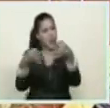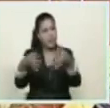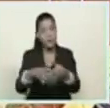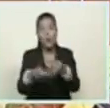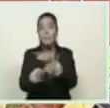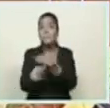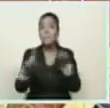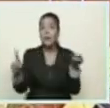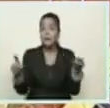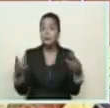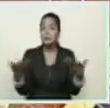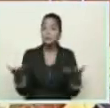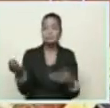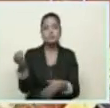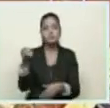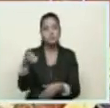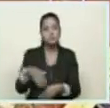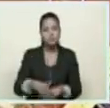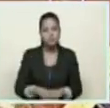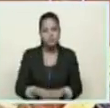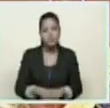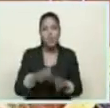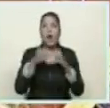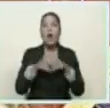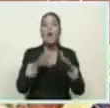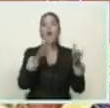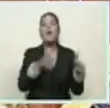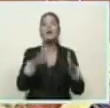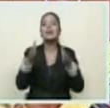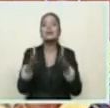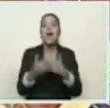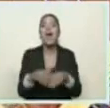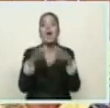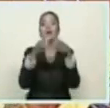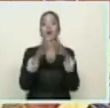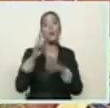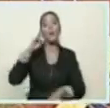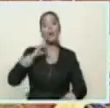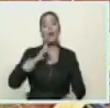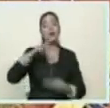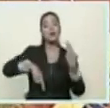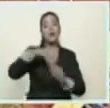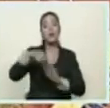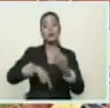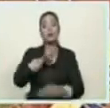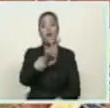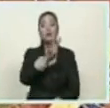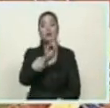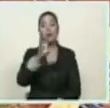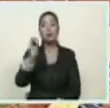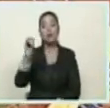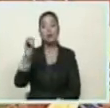pero además íbamos organizando el movimiento bolivariano revolucionario 200